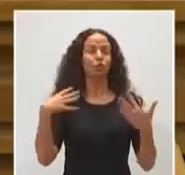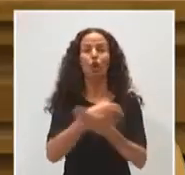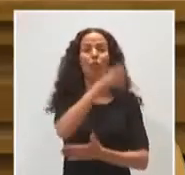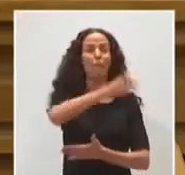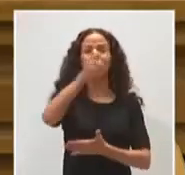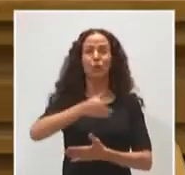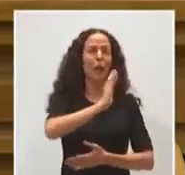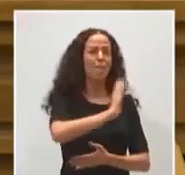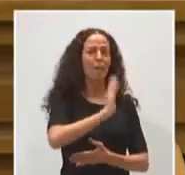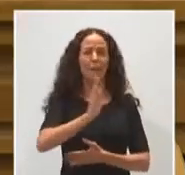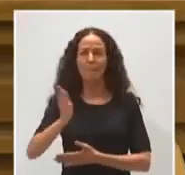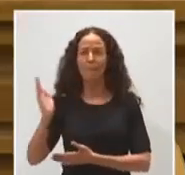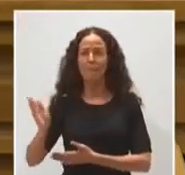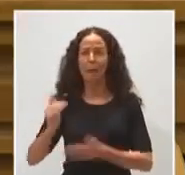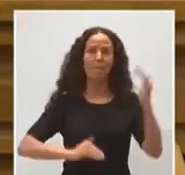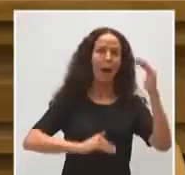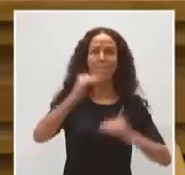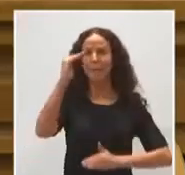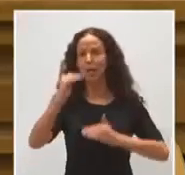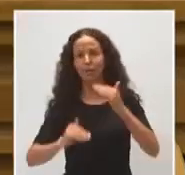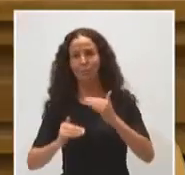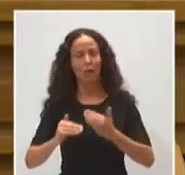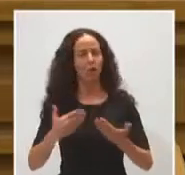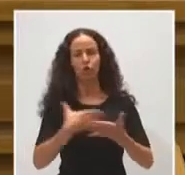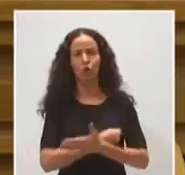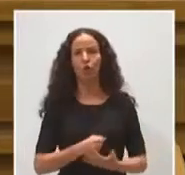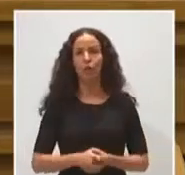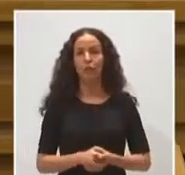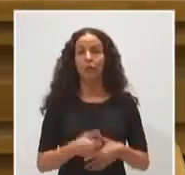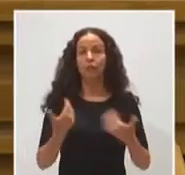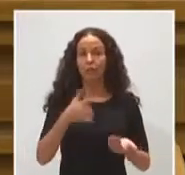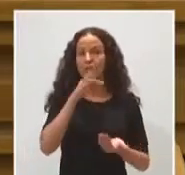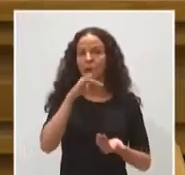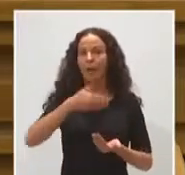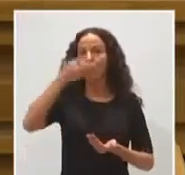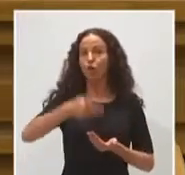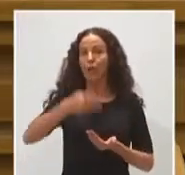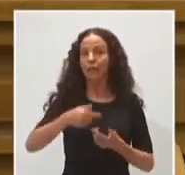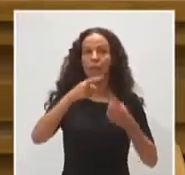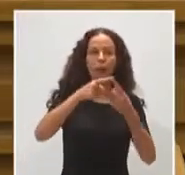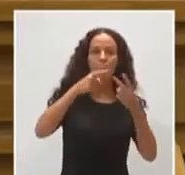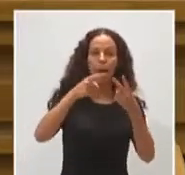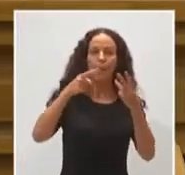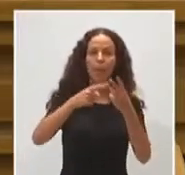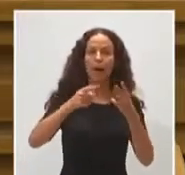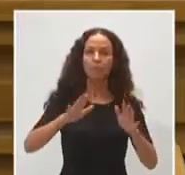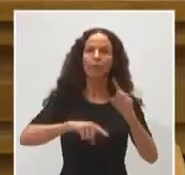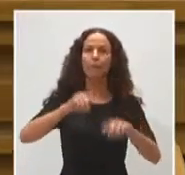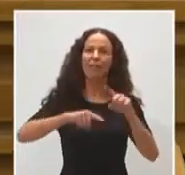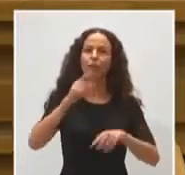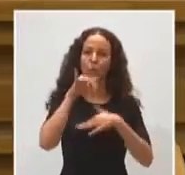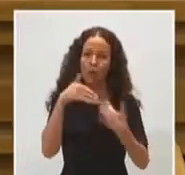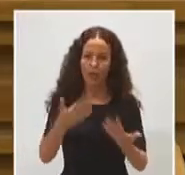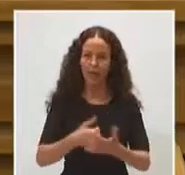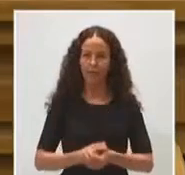de otra por eso es importante que vayamos tocándolo todos sin un orden de preferencias y un poco de actualidad y